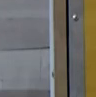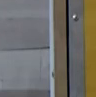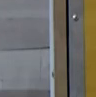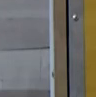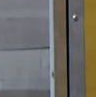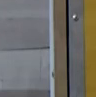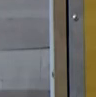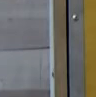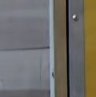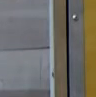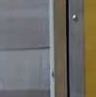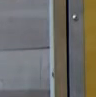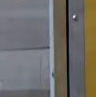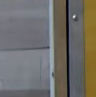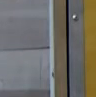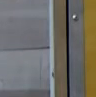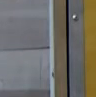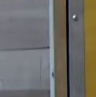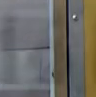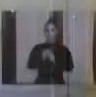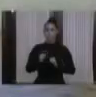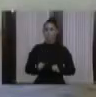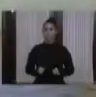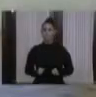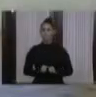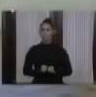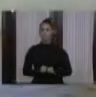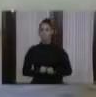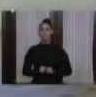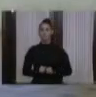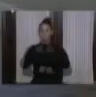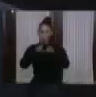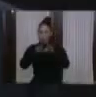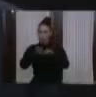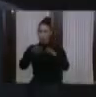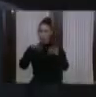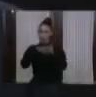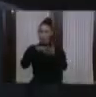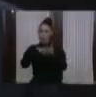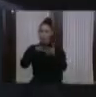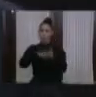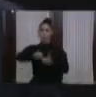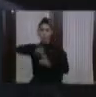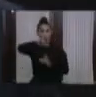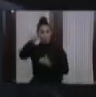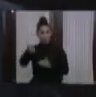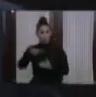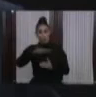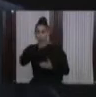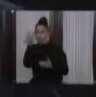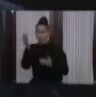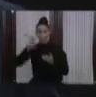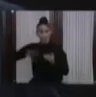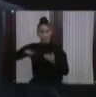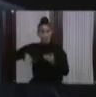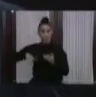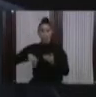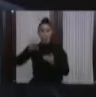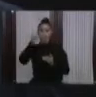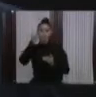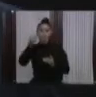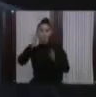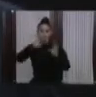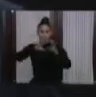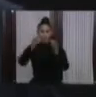a una periodista que decía los quick que van a ser le van a dar clases también a los cuidadores le van a dar entrenamiento y quien tiene cuidadores lo de clase